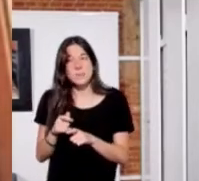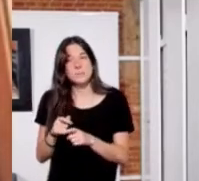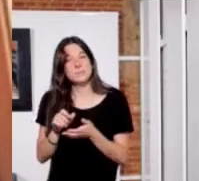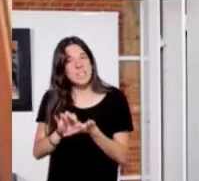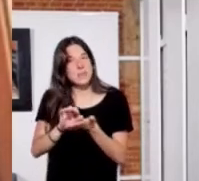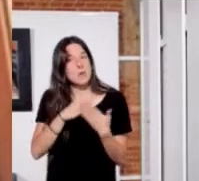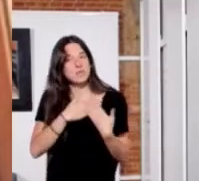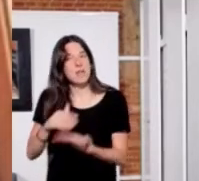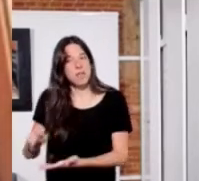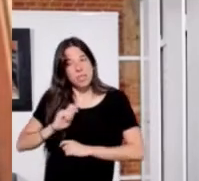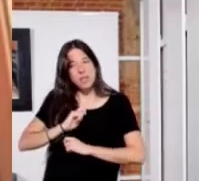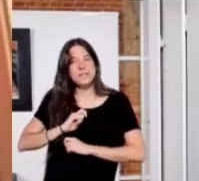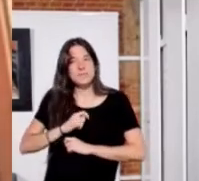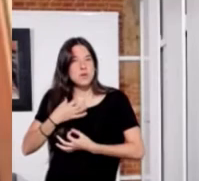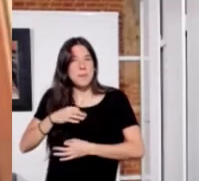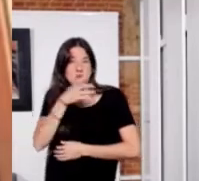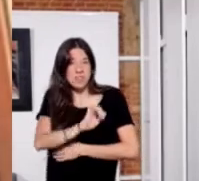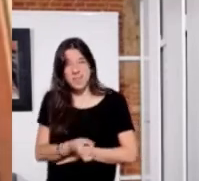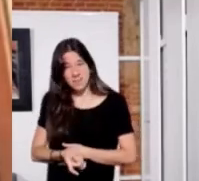preferencias adaptativas va a ser lo más lógico.